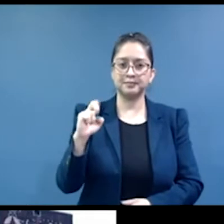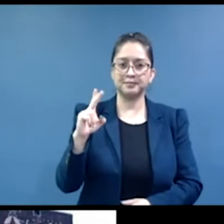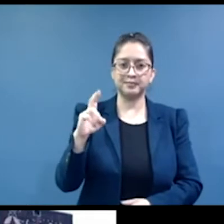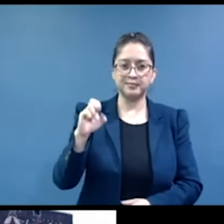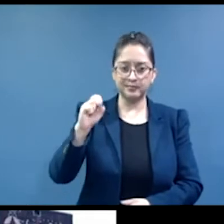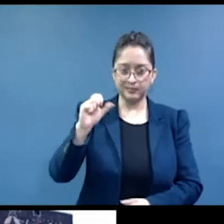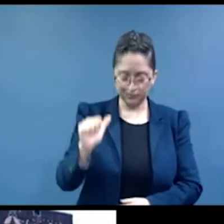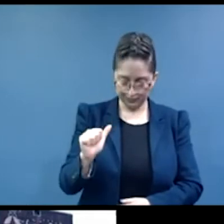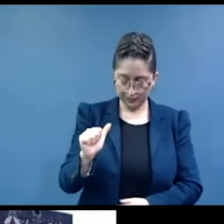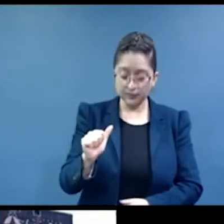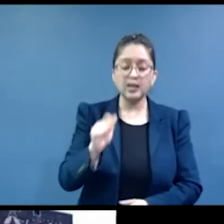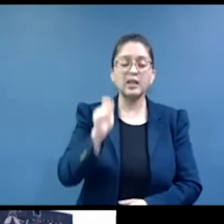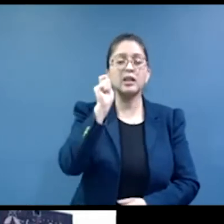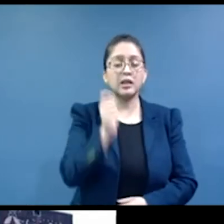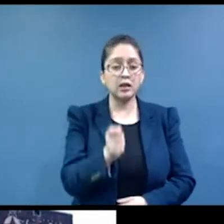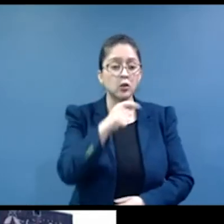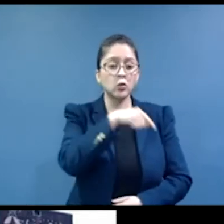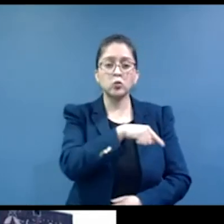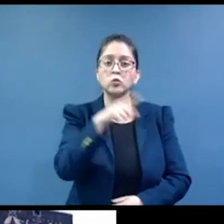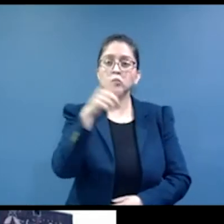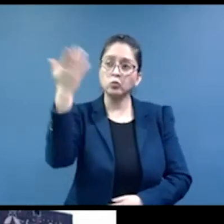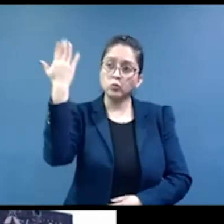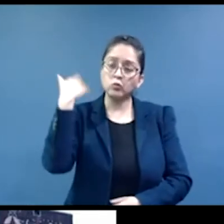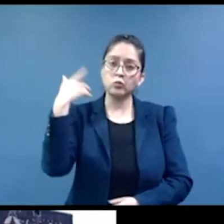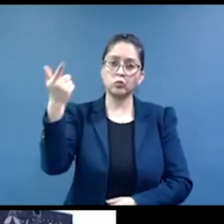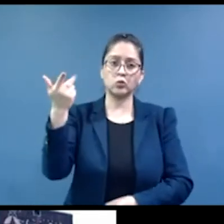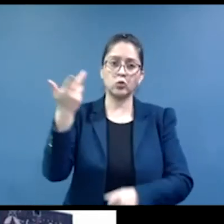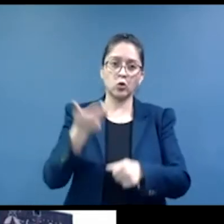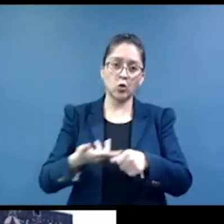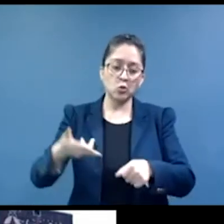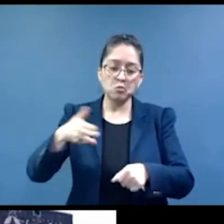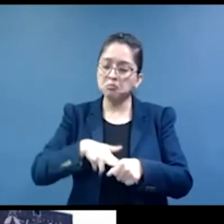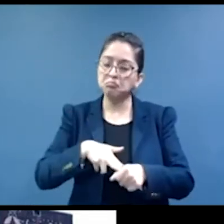negó el acceso a estos procedimientos, para el acceso